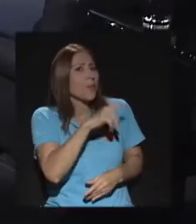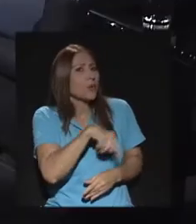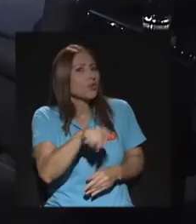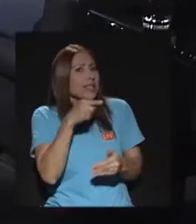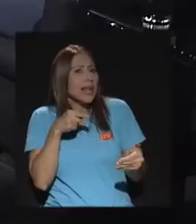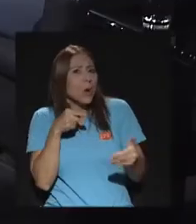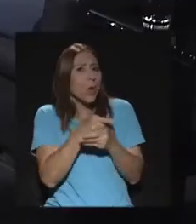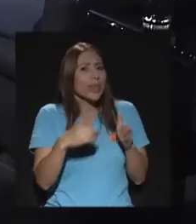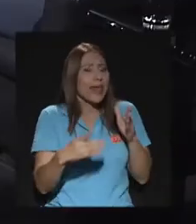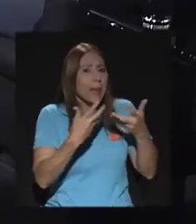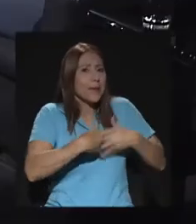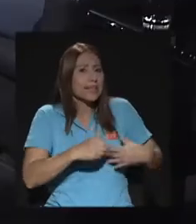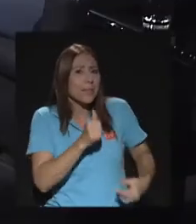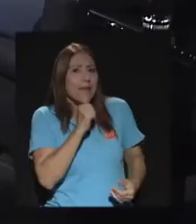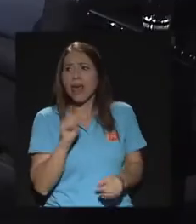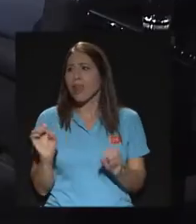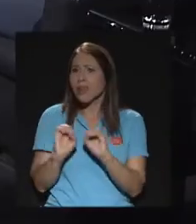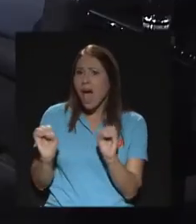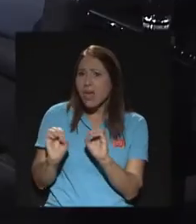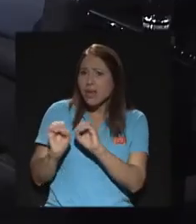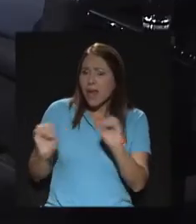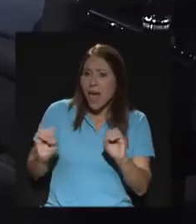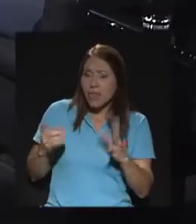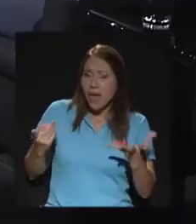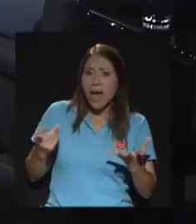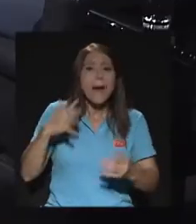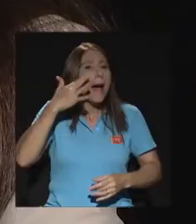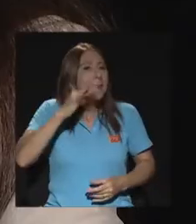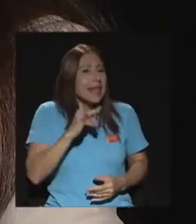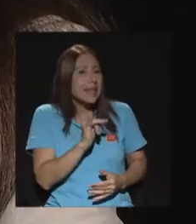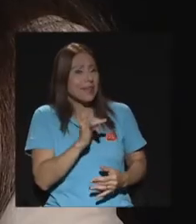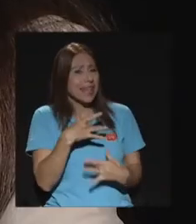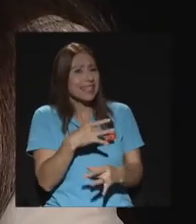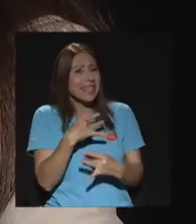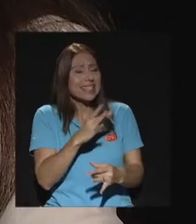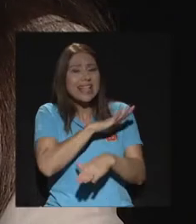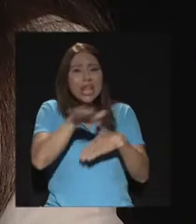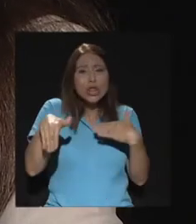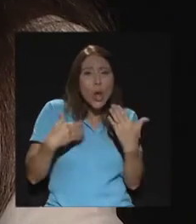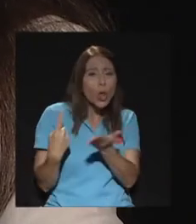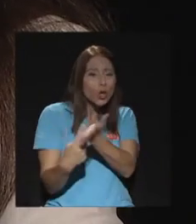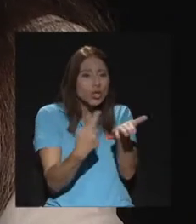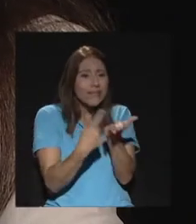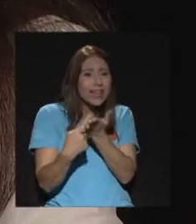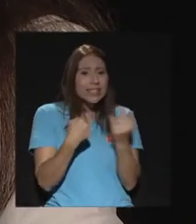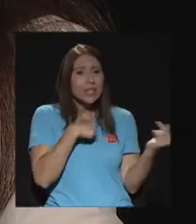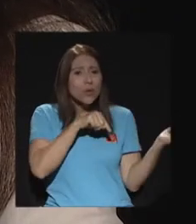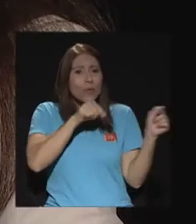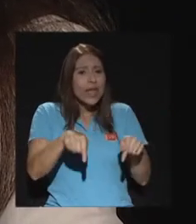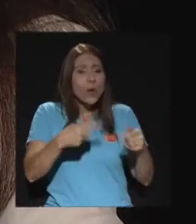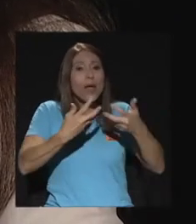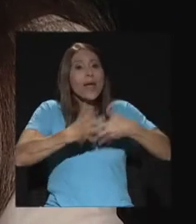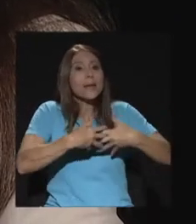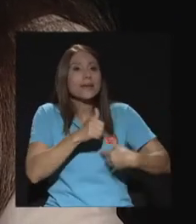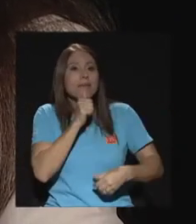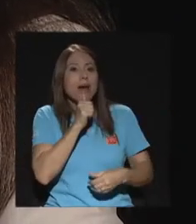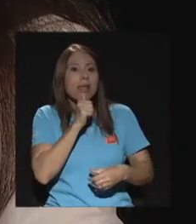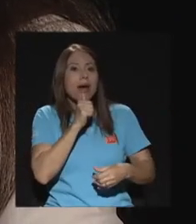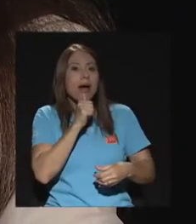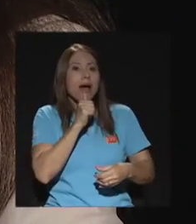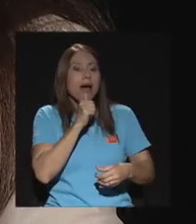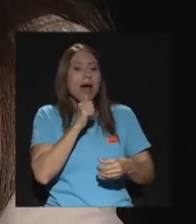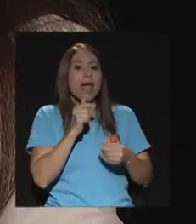privada. Nada. Absolutamente, lo he dicho ahora. O sea, es interesante, todos los debates que vengo, la empresa privada